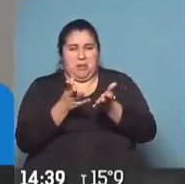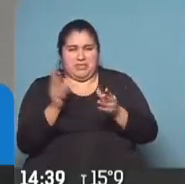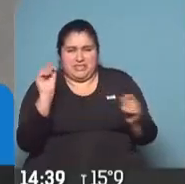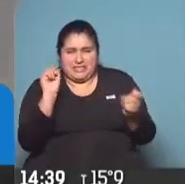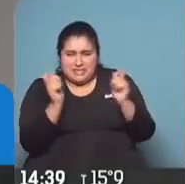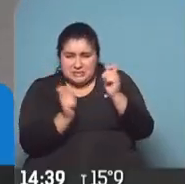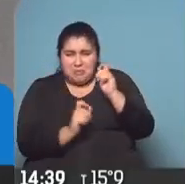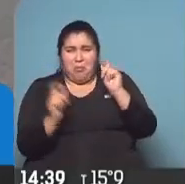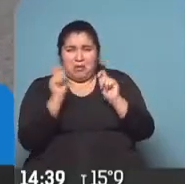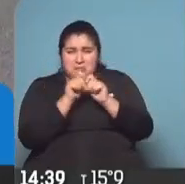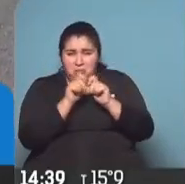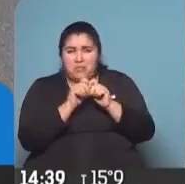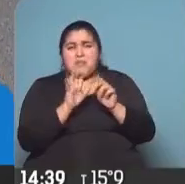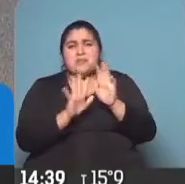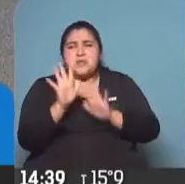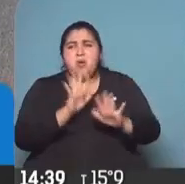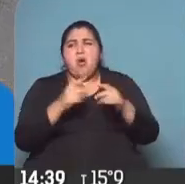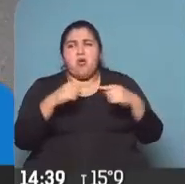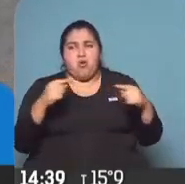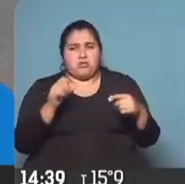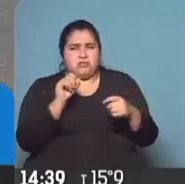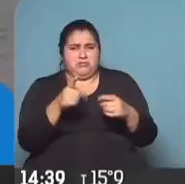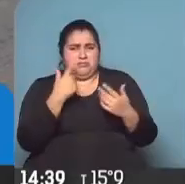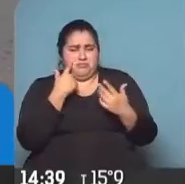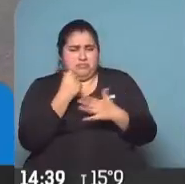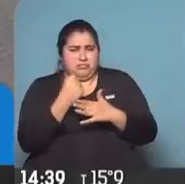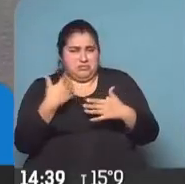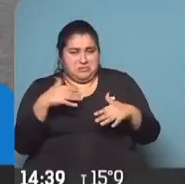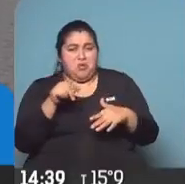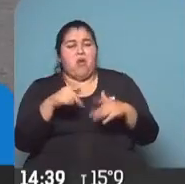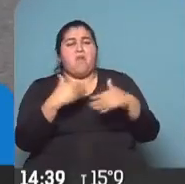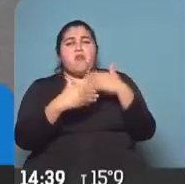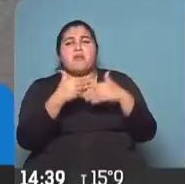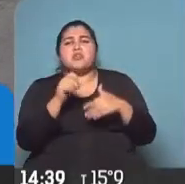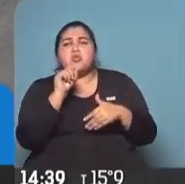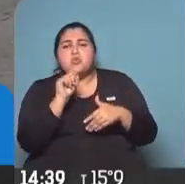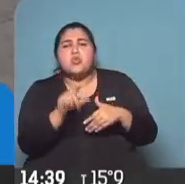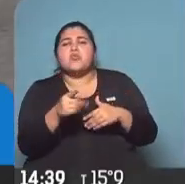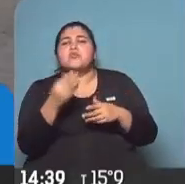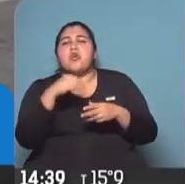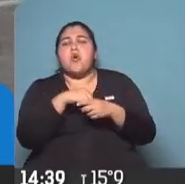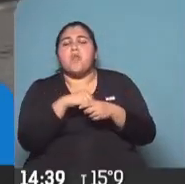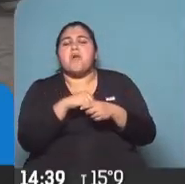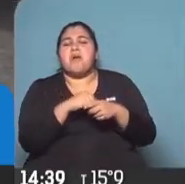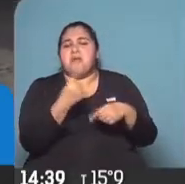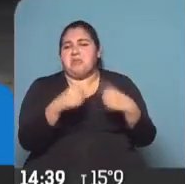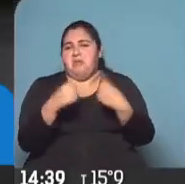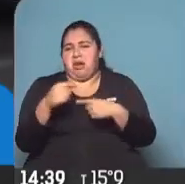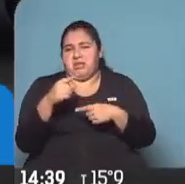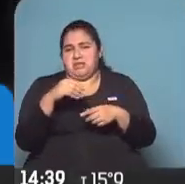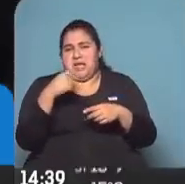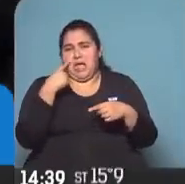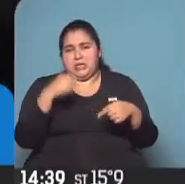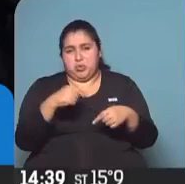son unidades históricas que datan de la formación de los cuerpos blindados en la institución